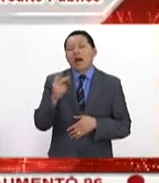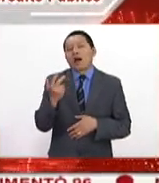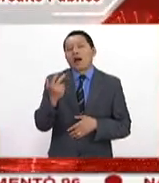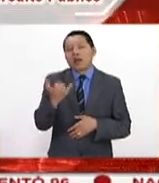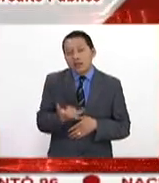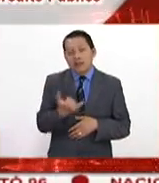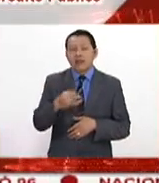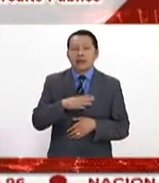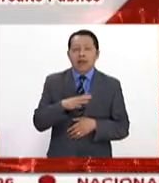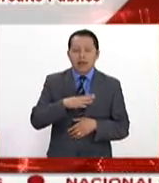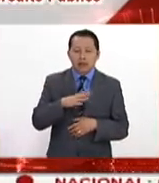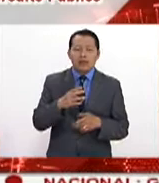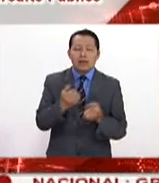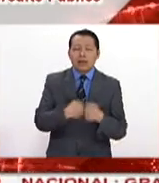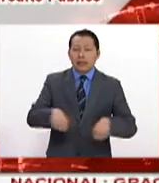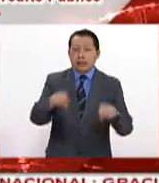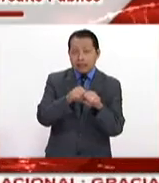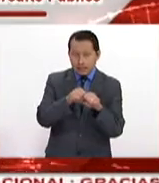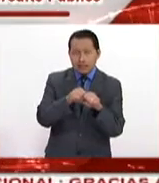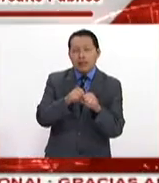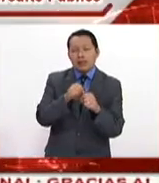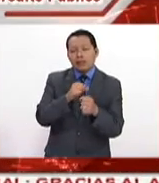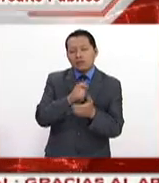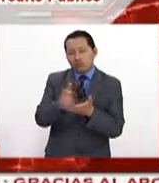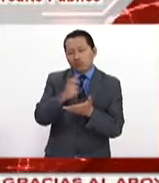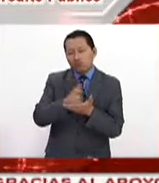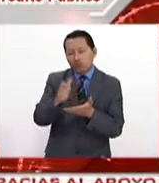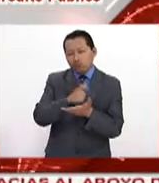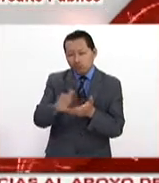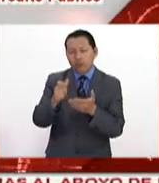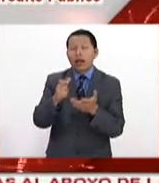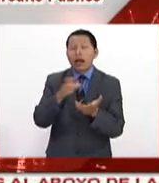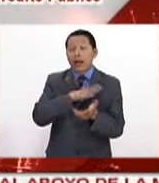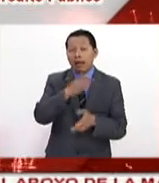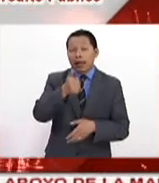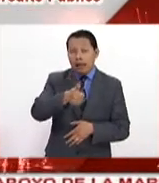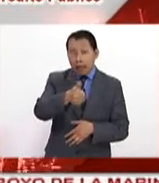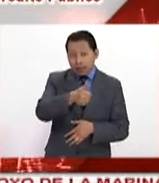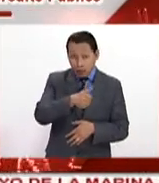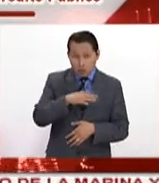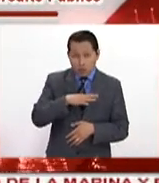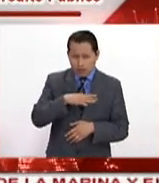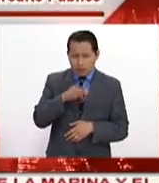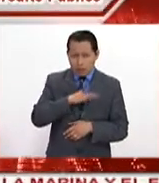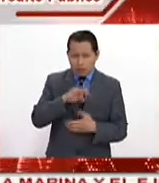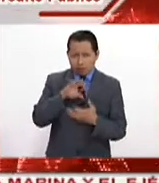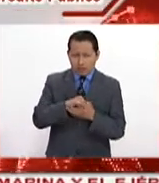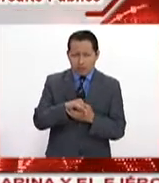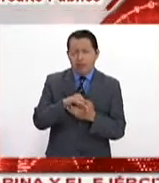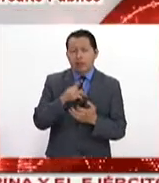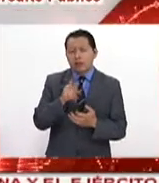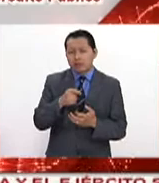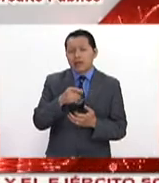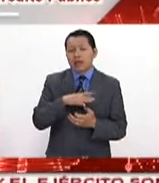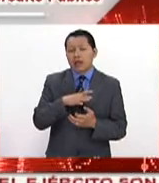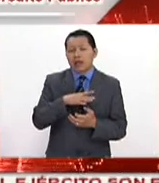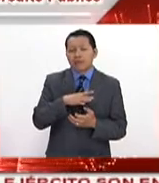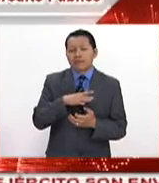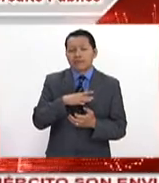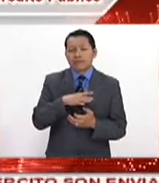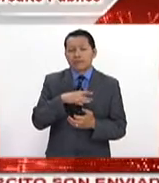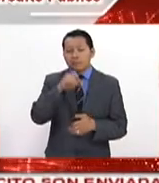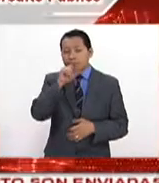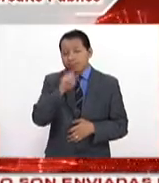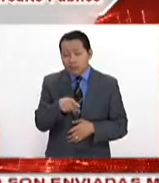de las cuotas del Seguro Social, y cada uno de los contribuyentes se lo autoaplica. Y eso implica pues que el impacto